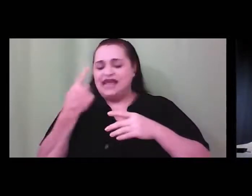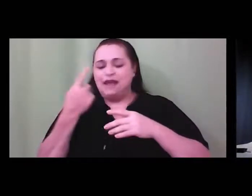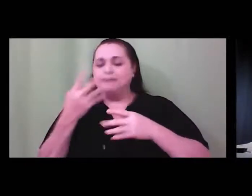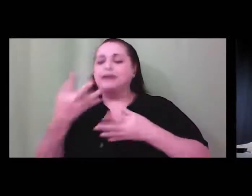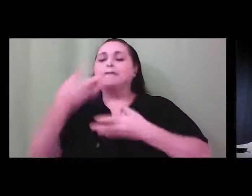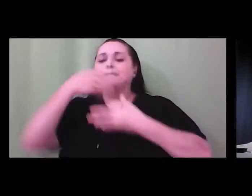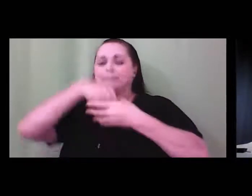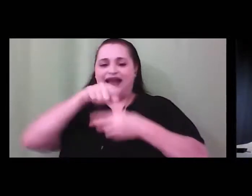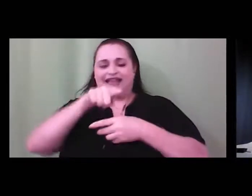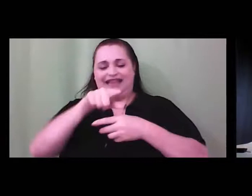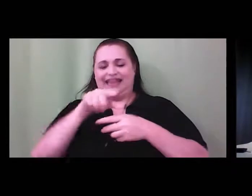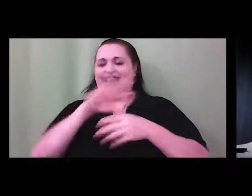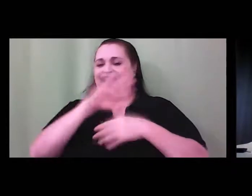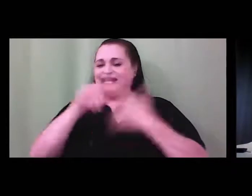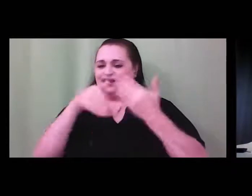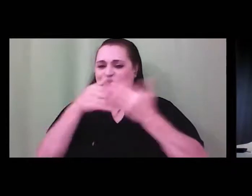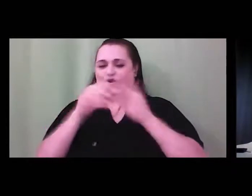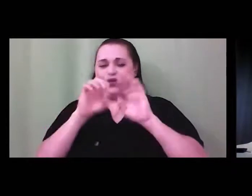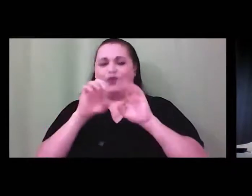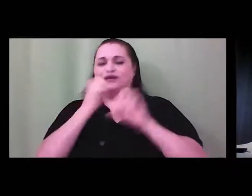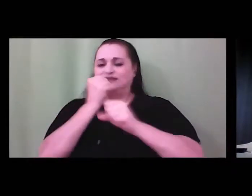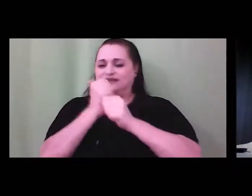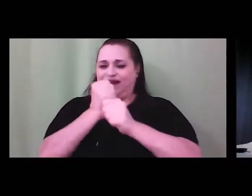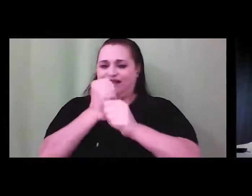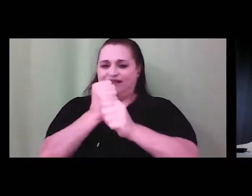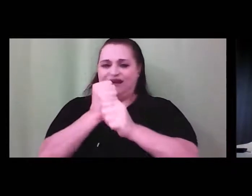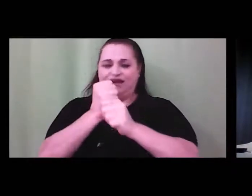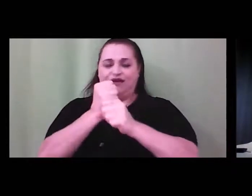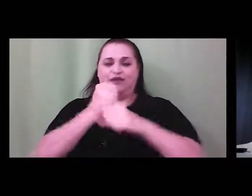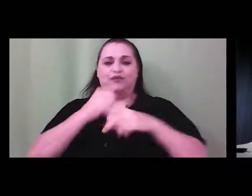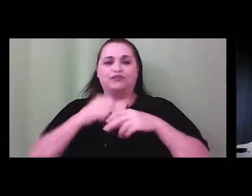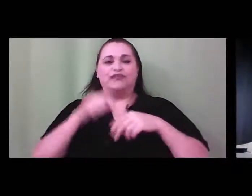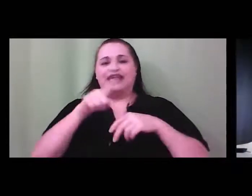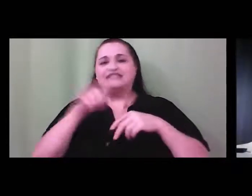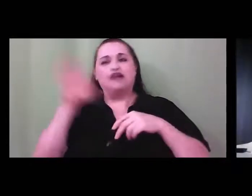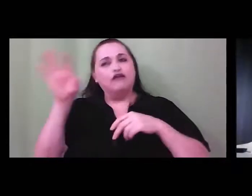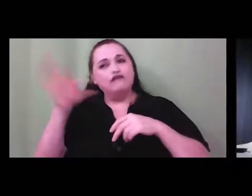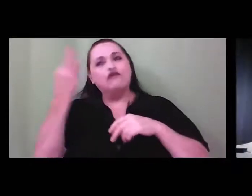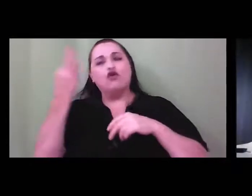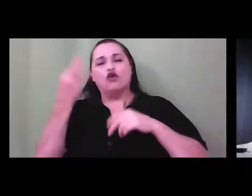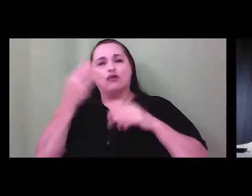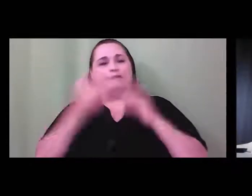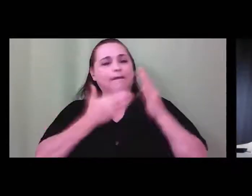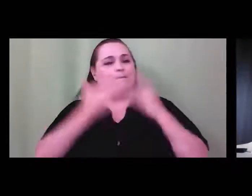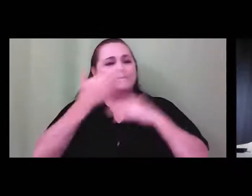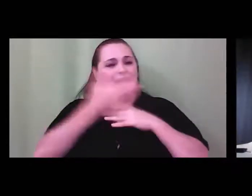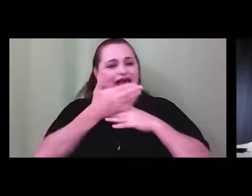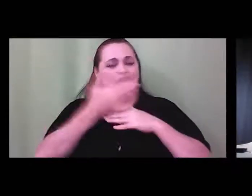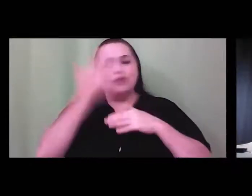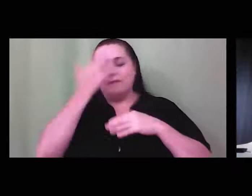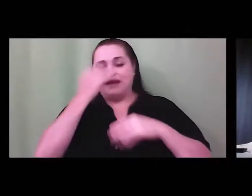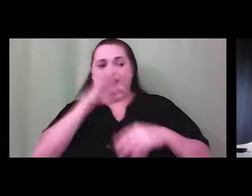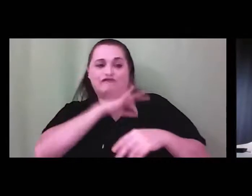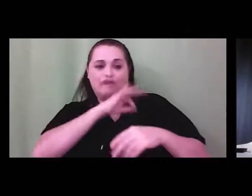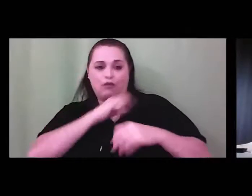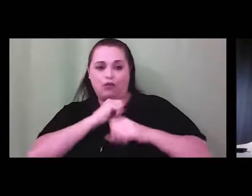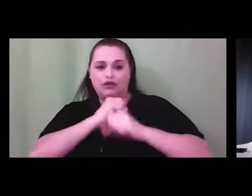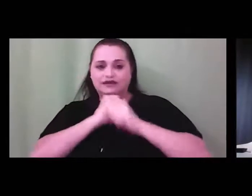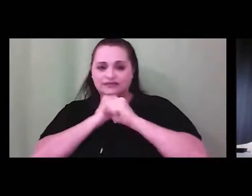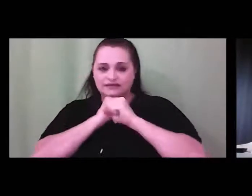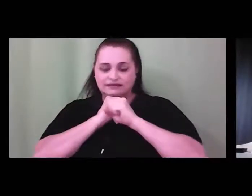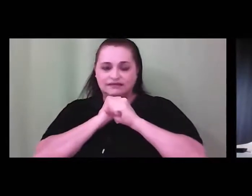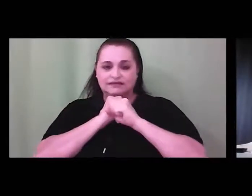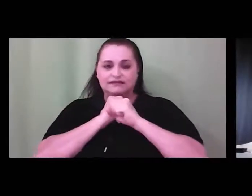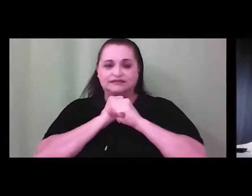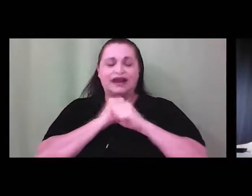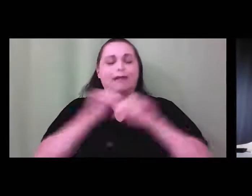de ese engranaje, de esa forma, de ese medio para favorecer